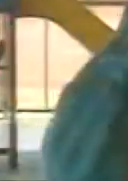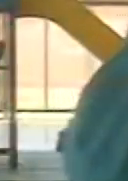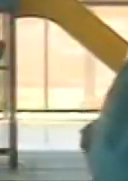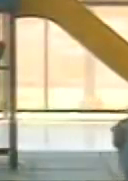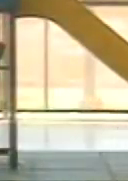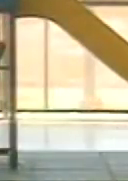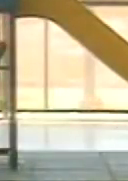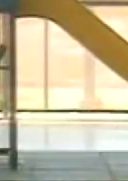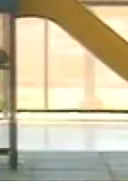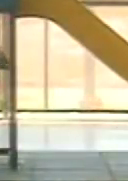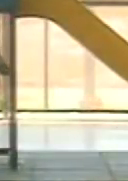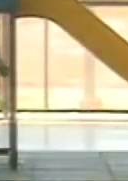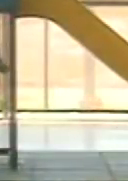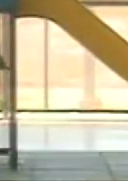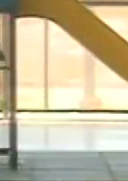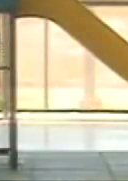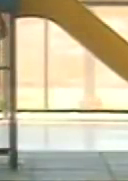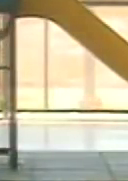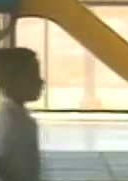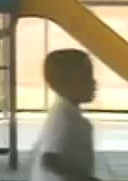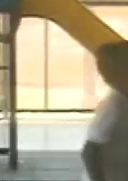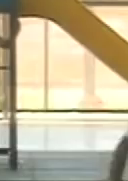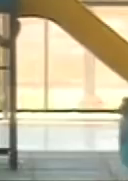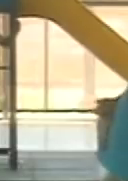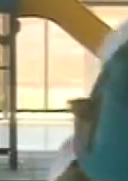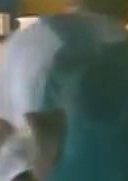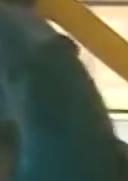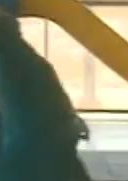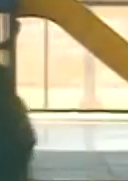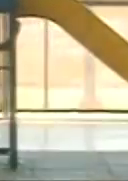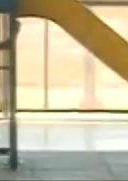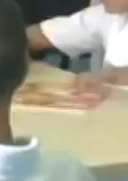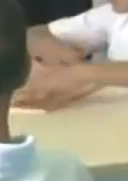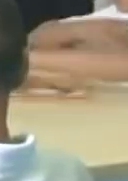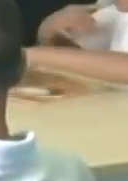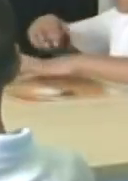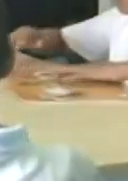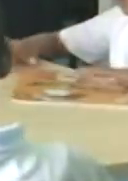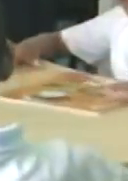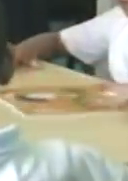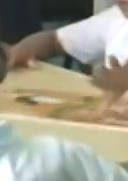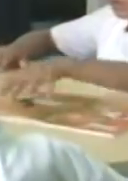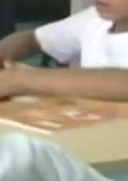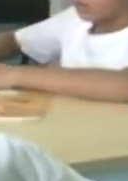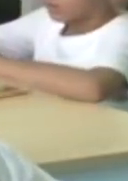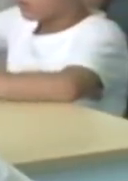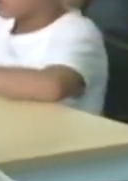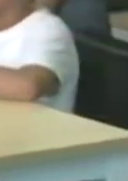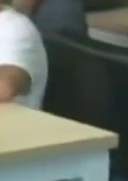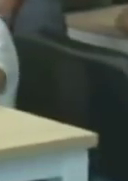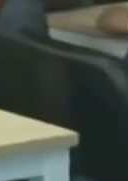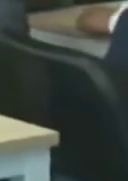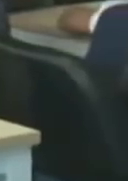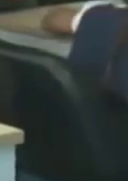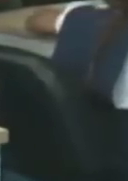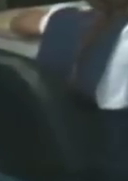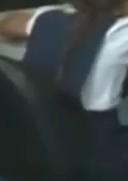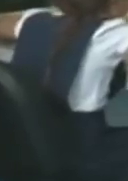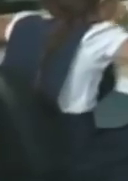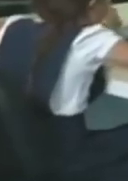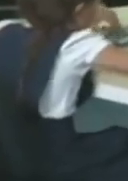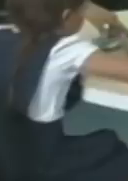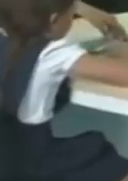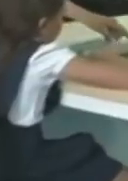primarias, a más de 25 liceos, a la Universidad Bolivariana, pero sobre todo a los niños de nuestras etnias, que representan